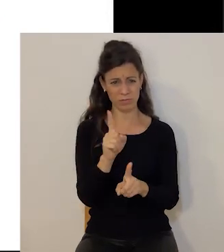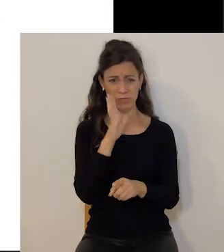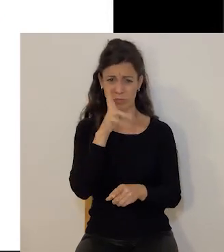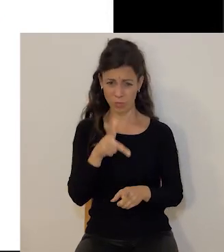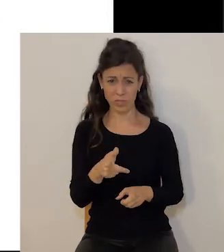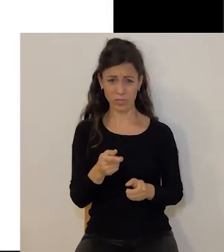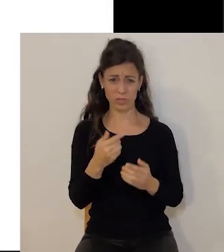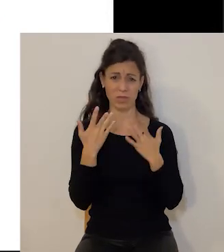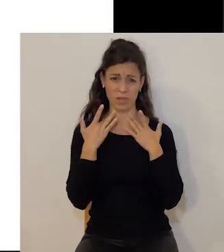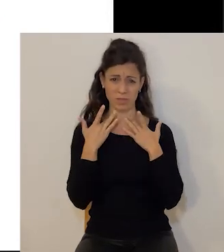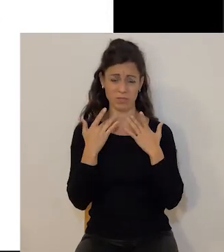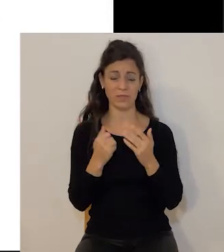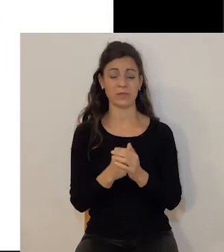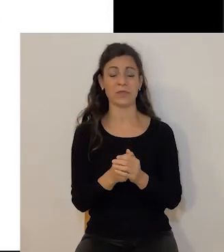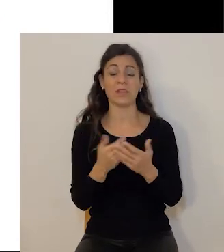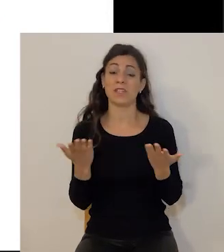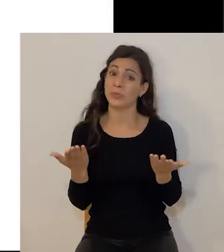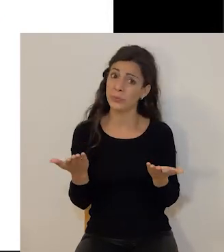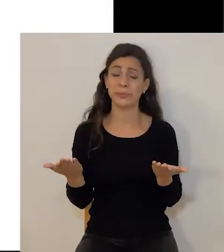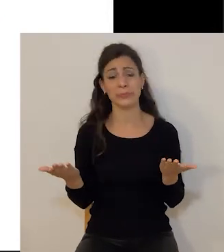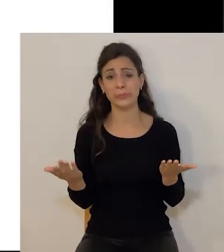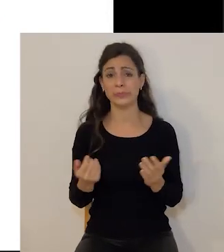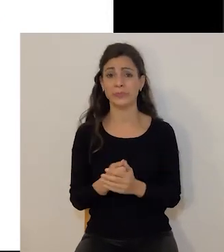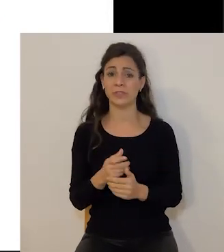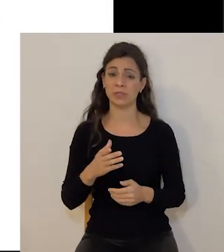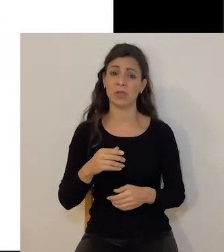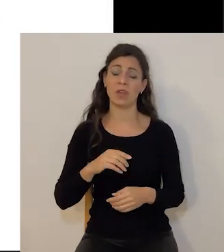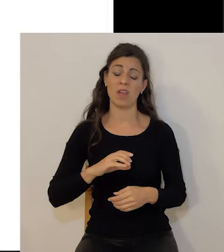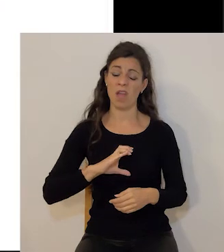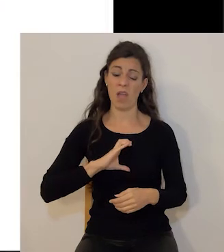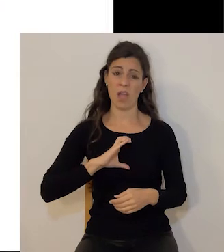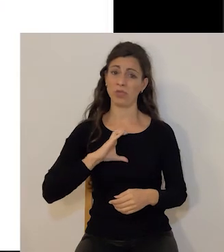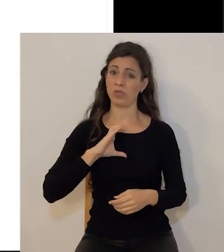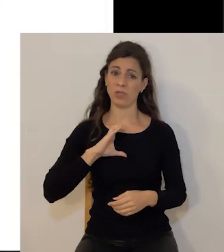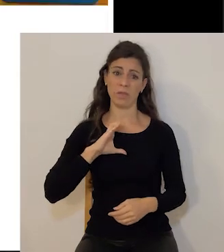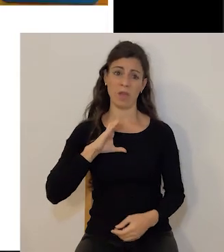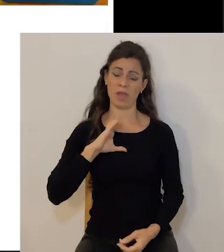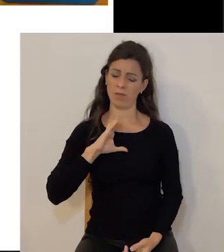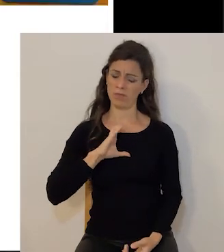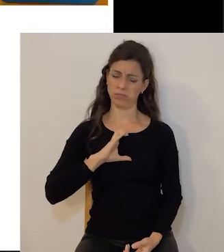Vale, eso dice mucho, ¿no? Dice mucho de una autoestima muy deteriorada.